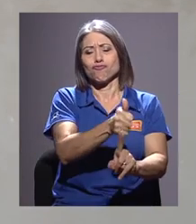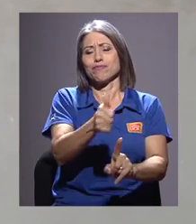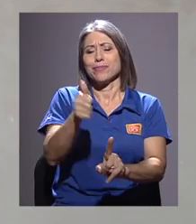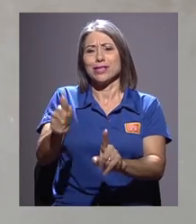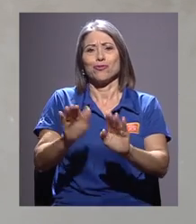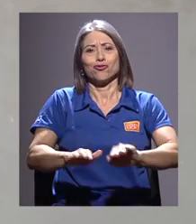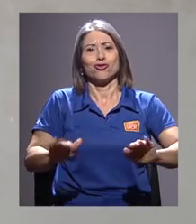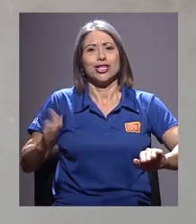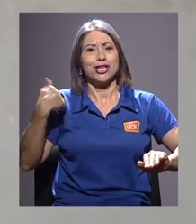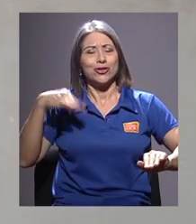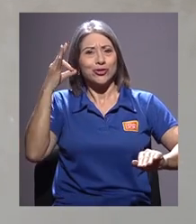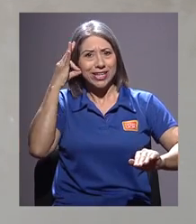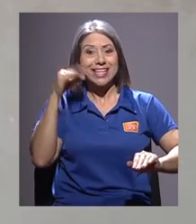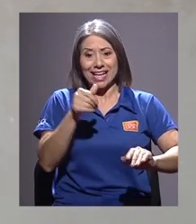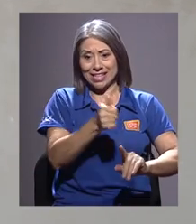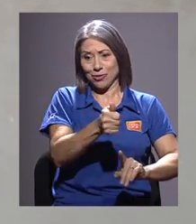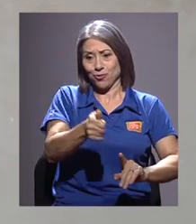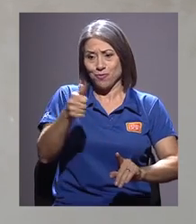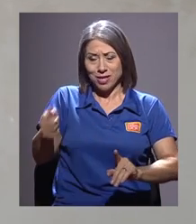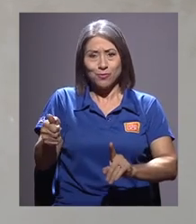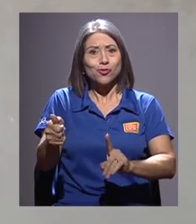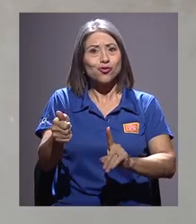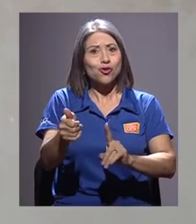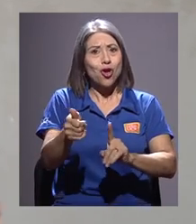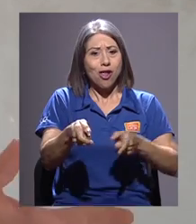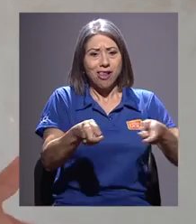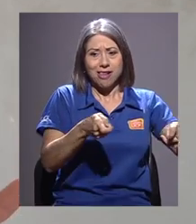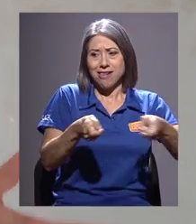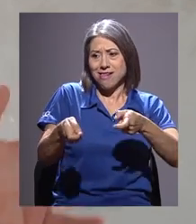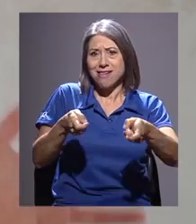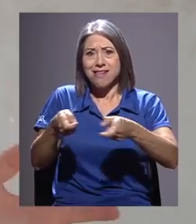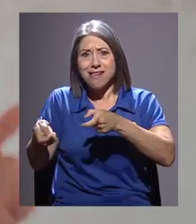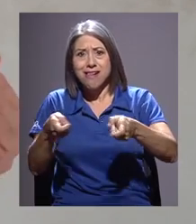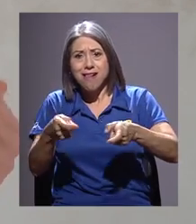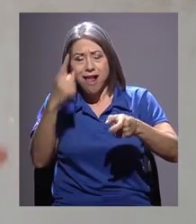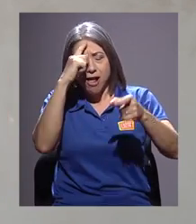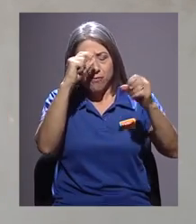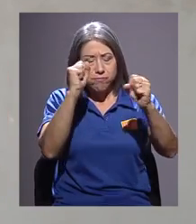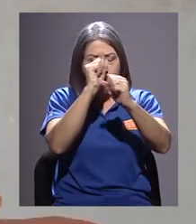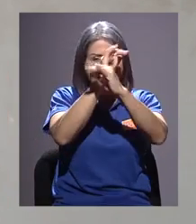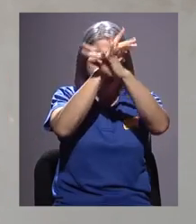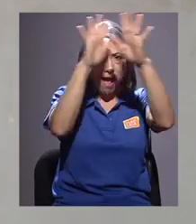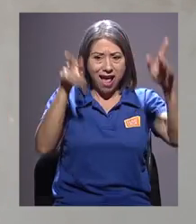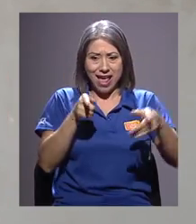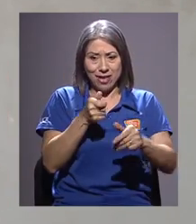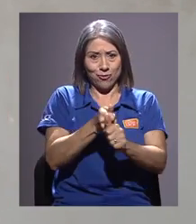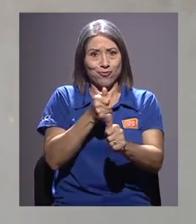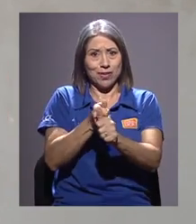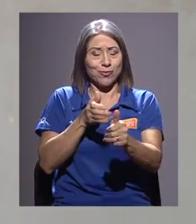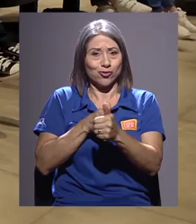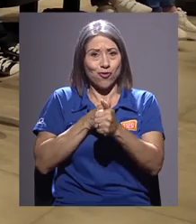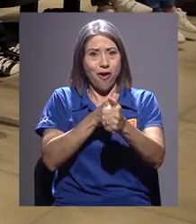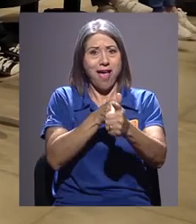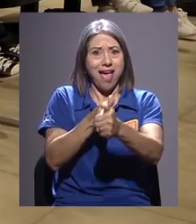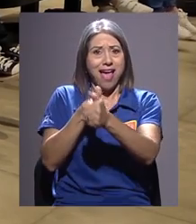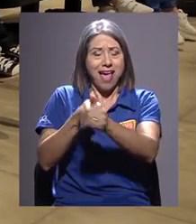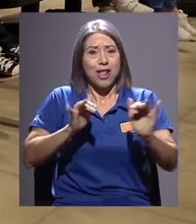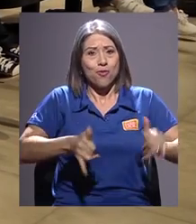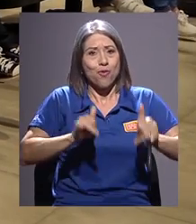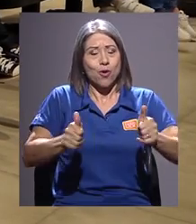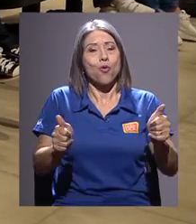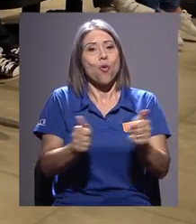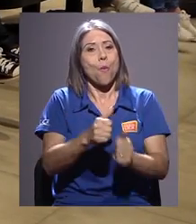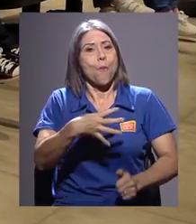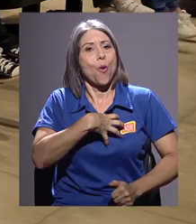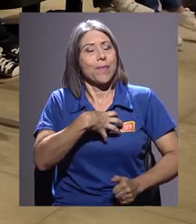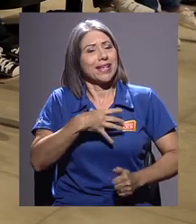niñas sean quienes en cierto momento tomen el timón de ese barco imaginario y ellos conduzcan el juego a partir de